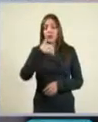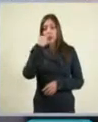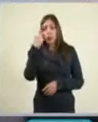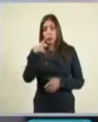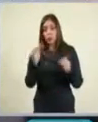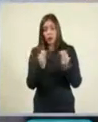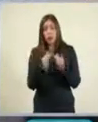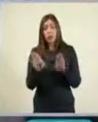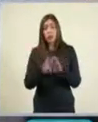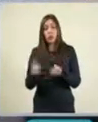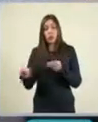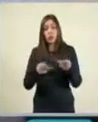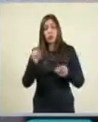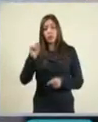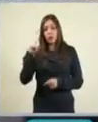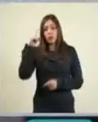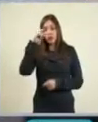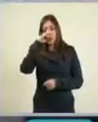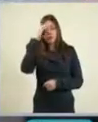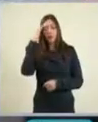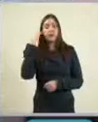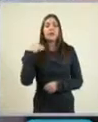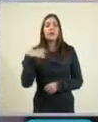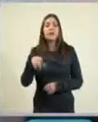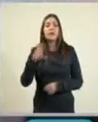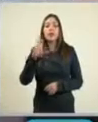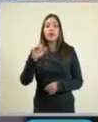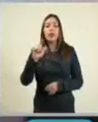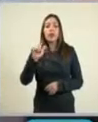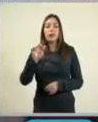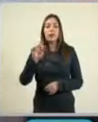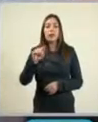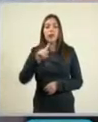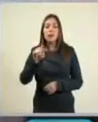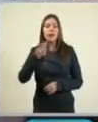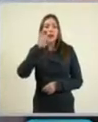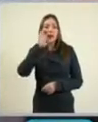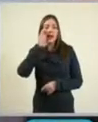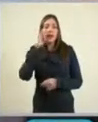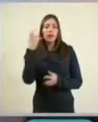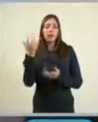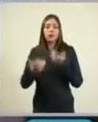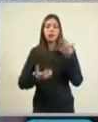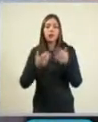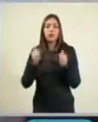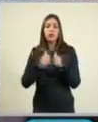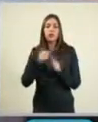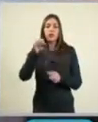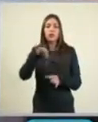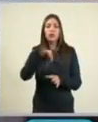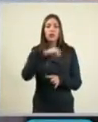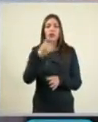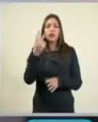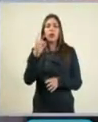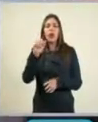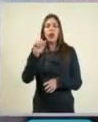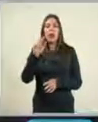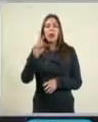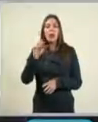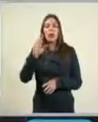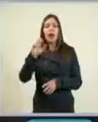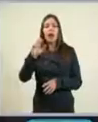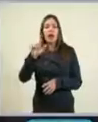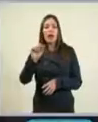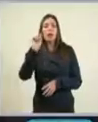mejor, bueno, complicar un poquito más exactamente, la calabaza, la naranja, la ponemos a hervir con 2 clavos, canela y un poquito de azúcar.